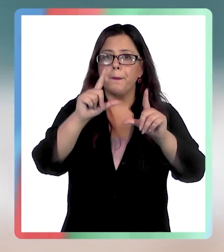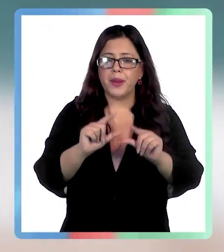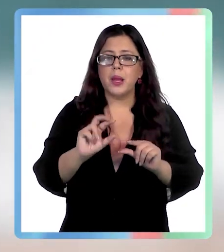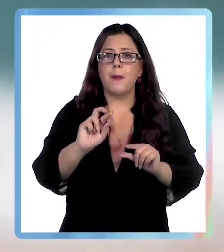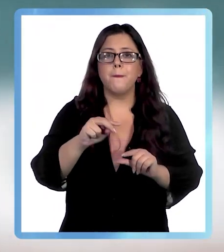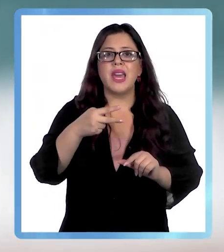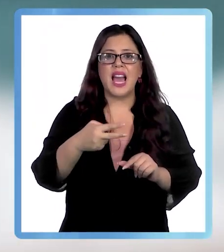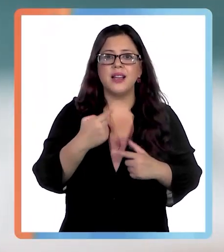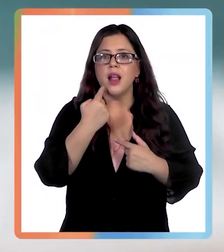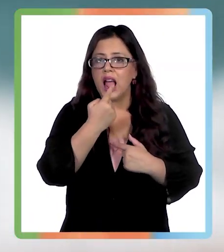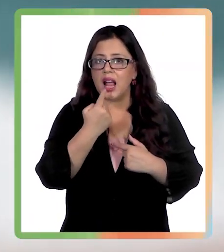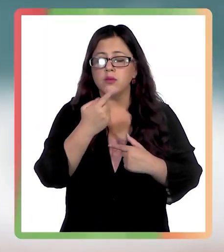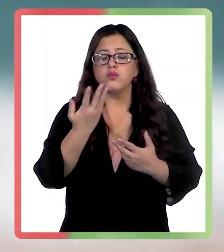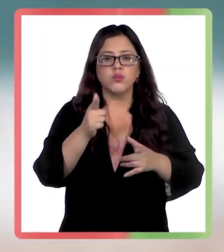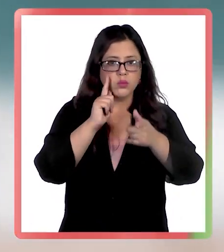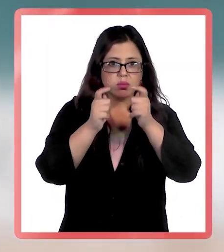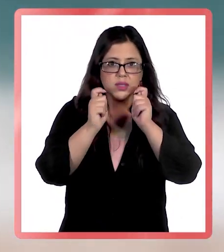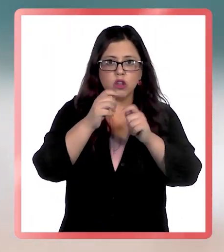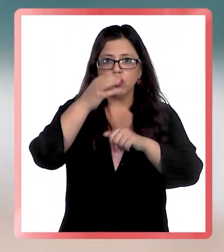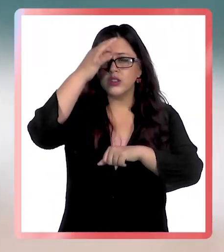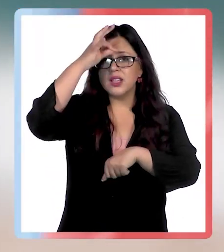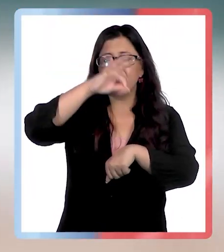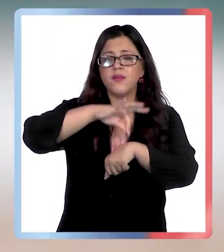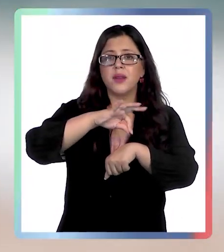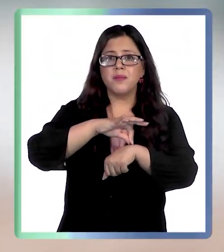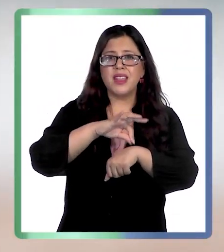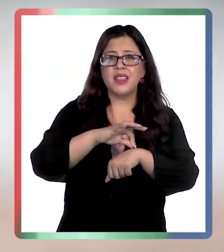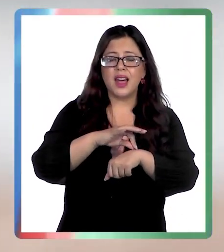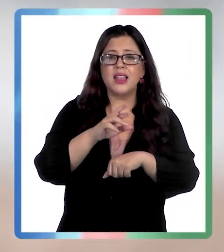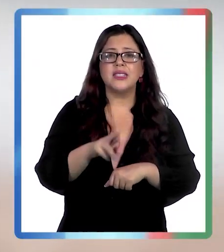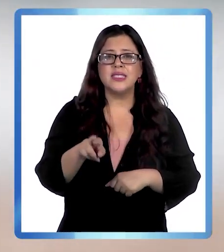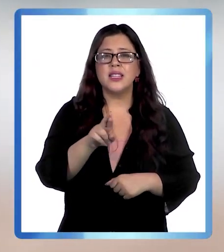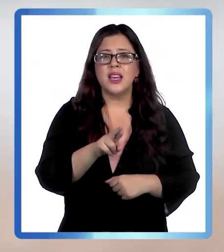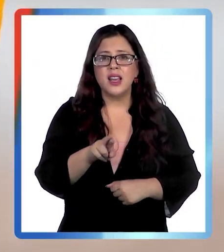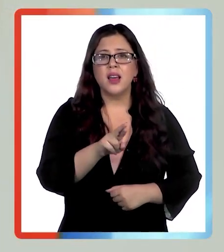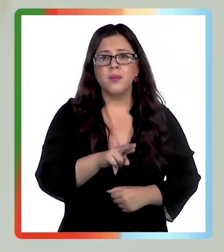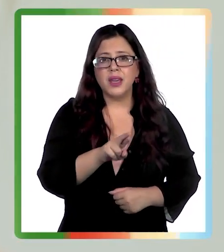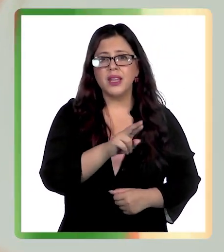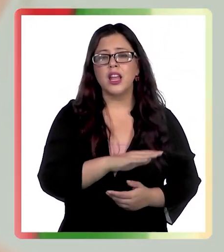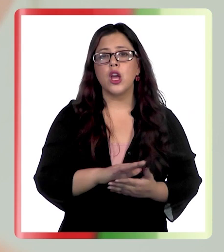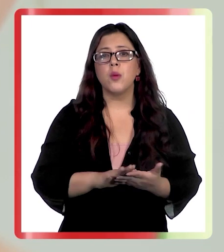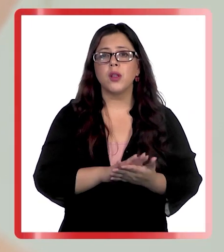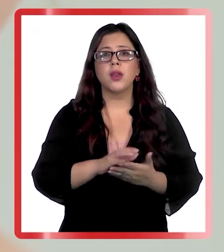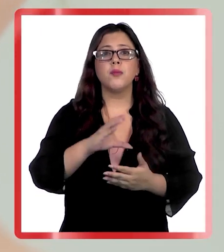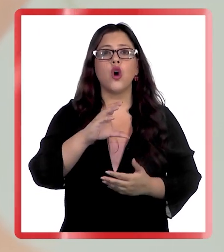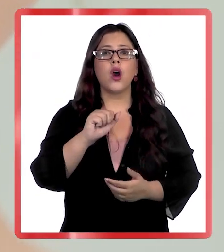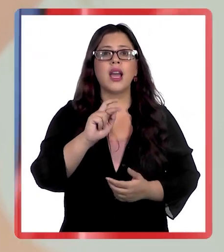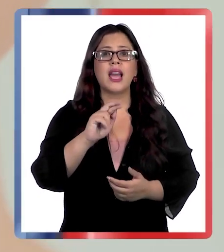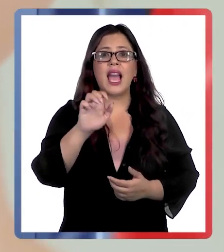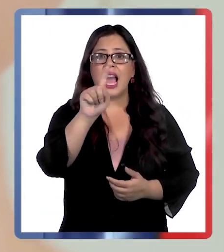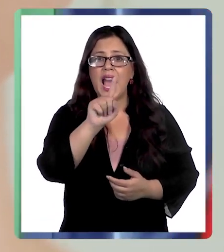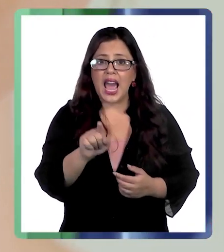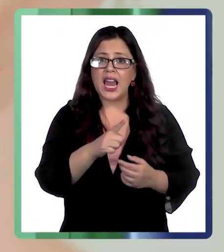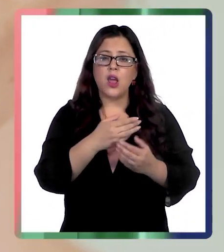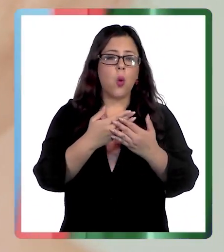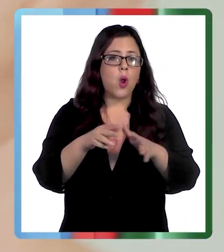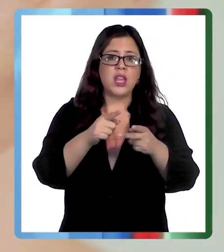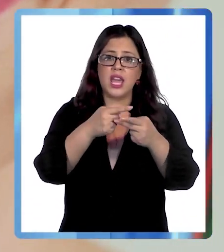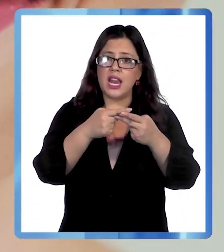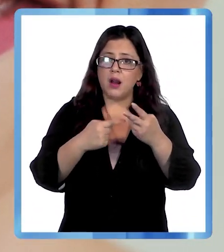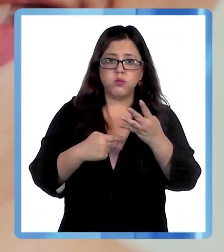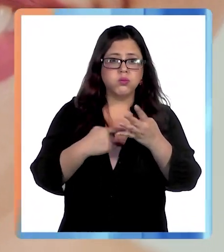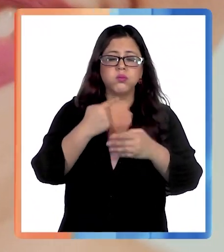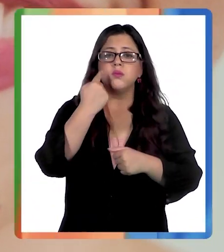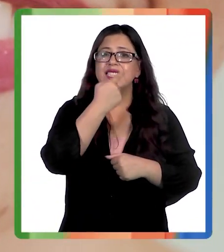disminuye el pH salival Entonces los riesgos de tener enfermedades que son las más comunes como las caries o las enfermedades las